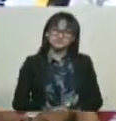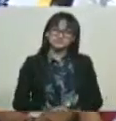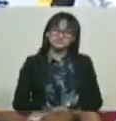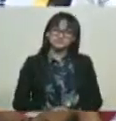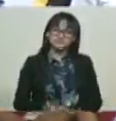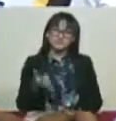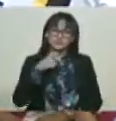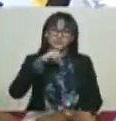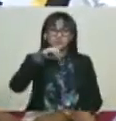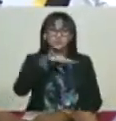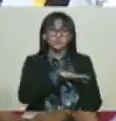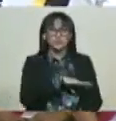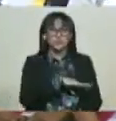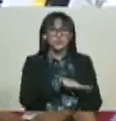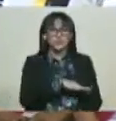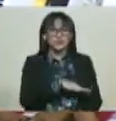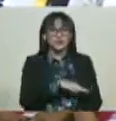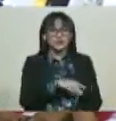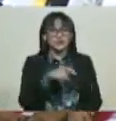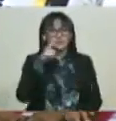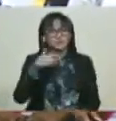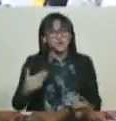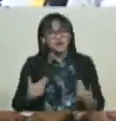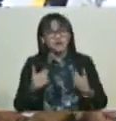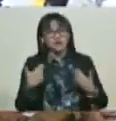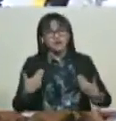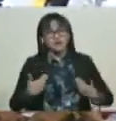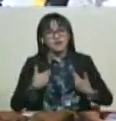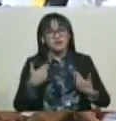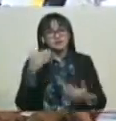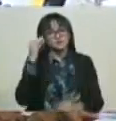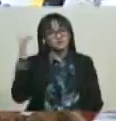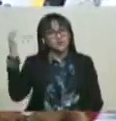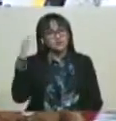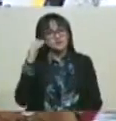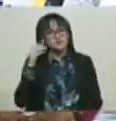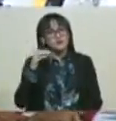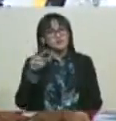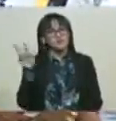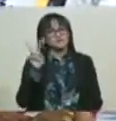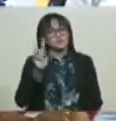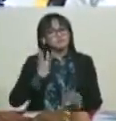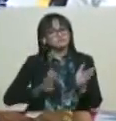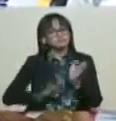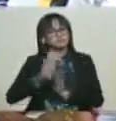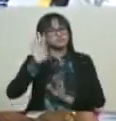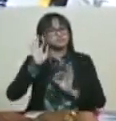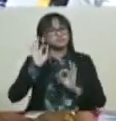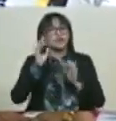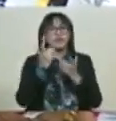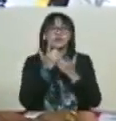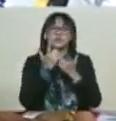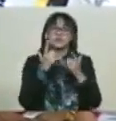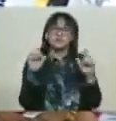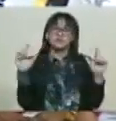somos la historia de los mártires que soñaron con una venezuela grande libre